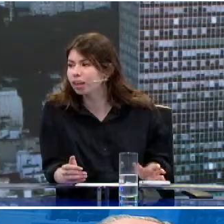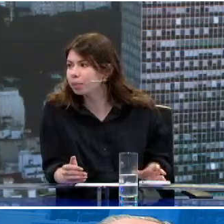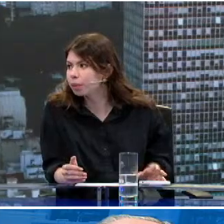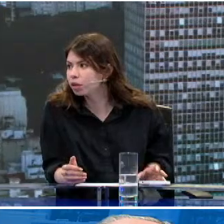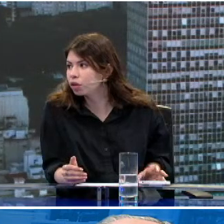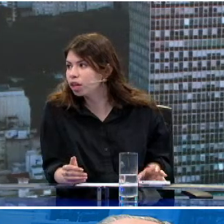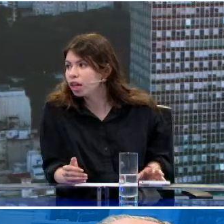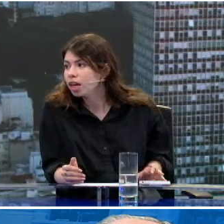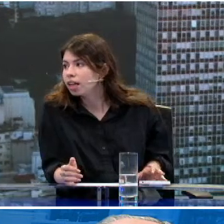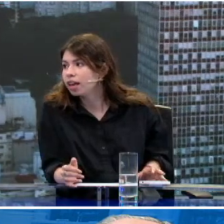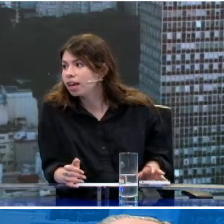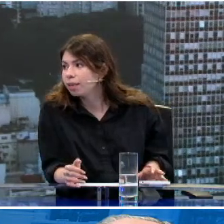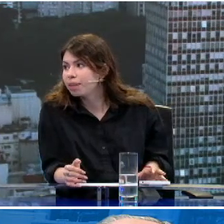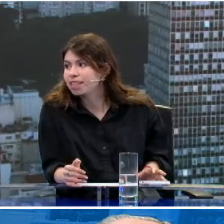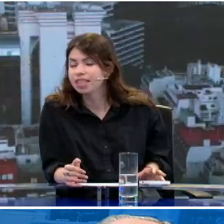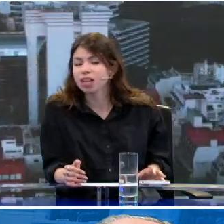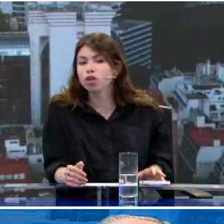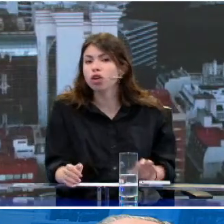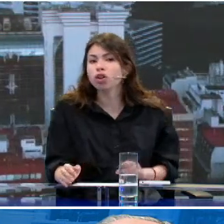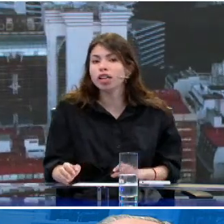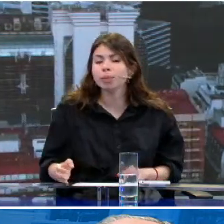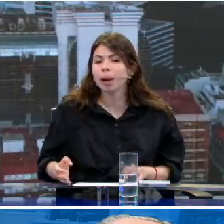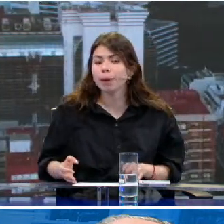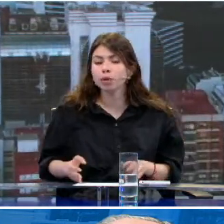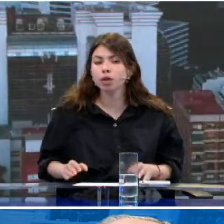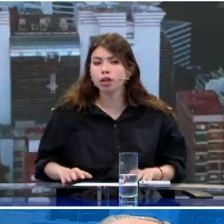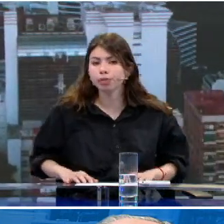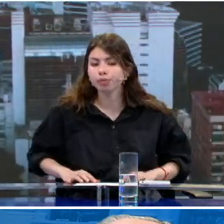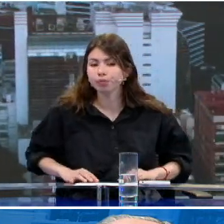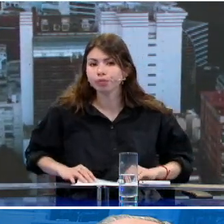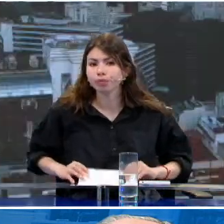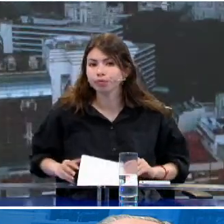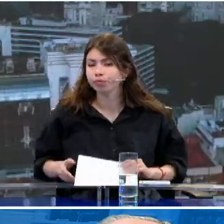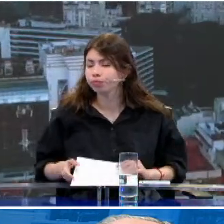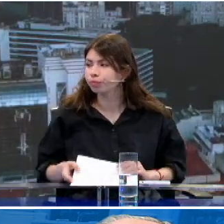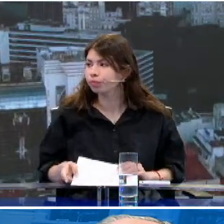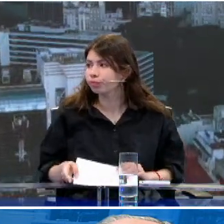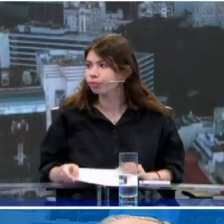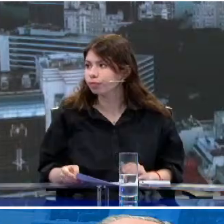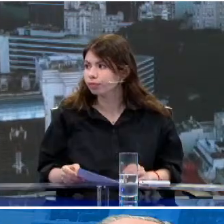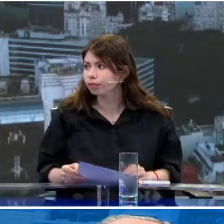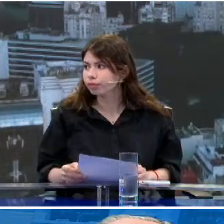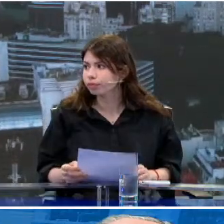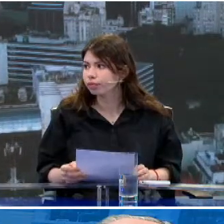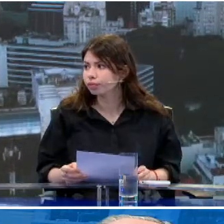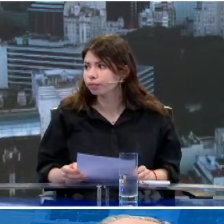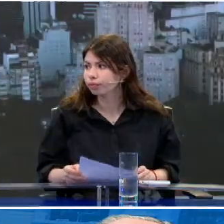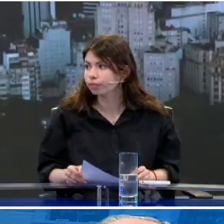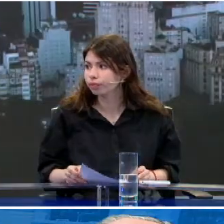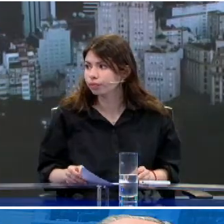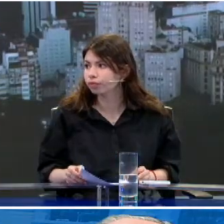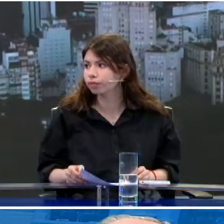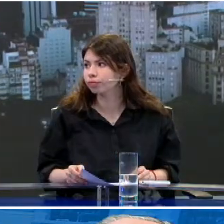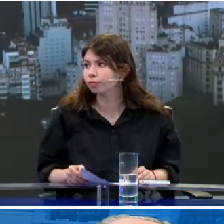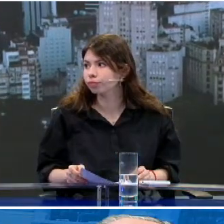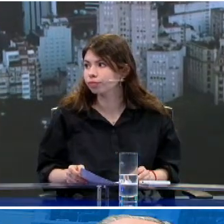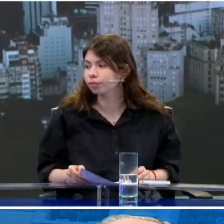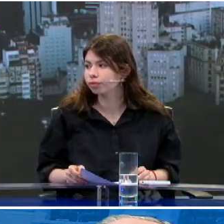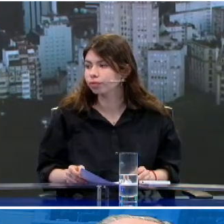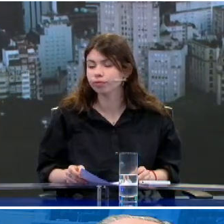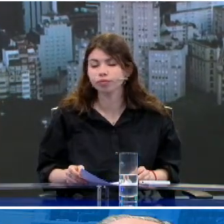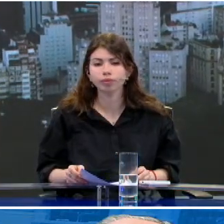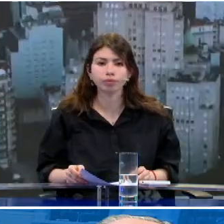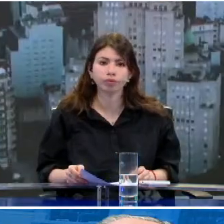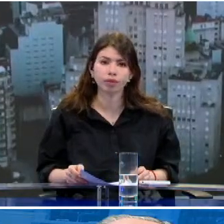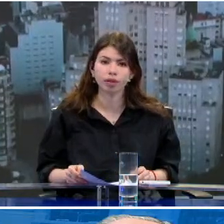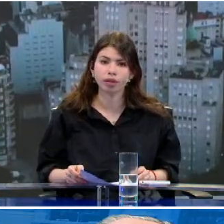que estamos viviendo hoy, presenciando hoy con el tema de Española. No hay que descartar, puede ser, pero no hay que descartar, si uno mira la carrera de